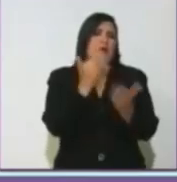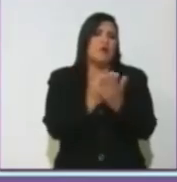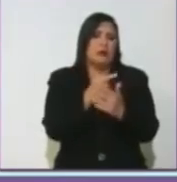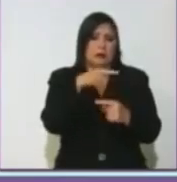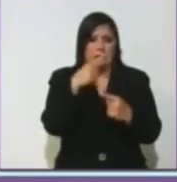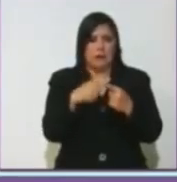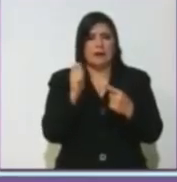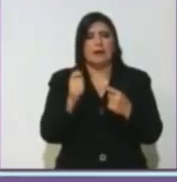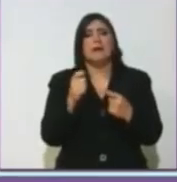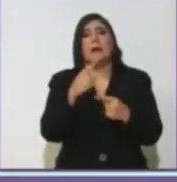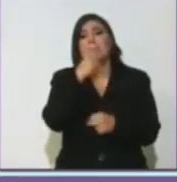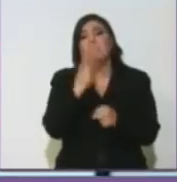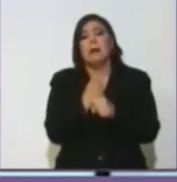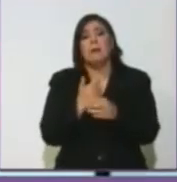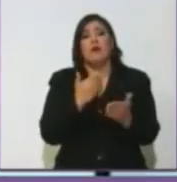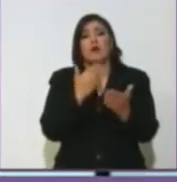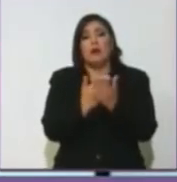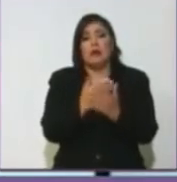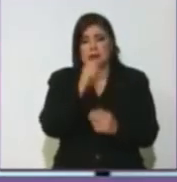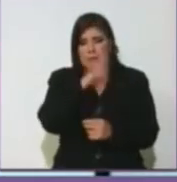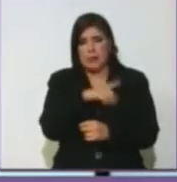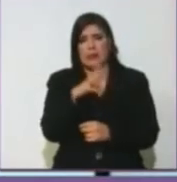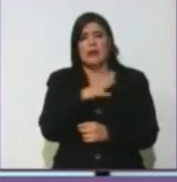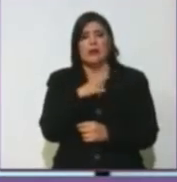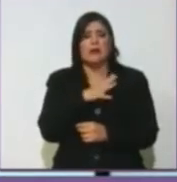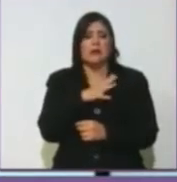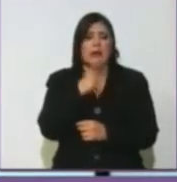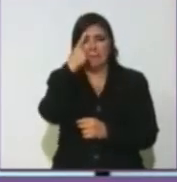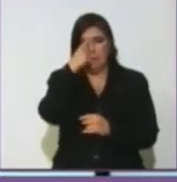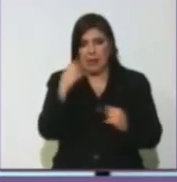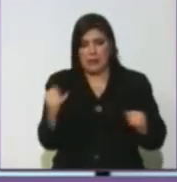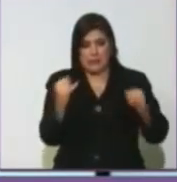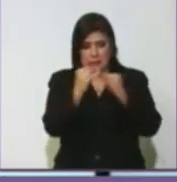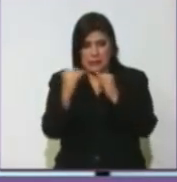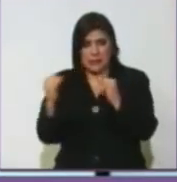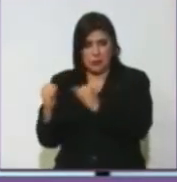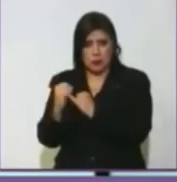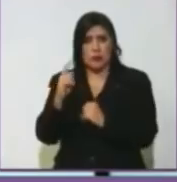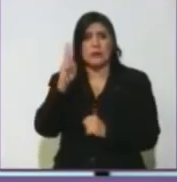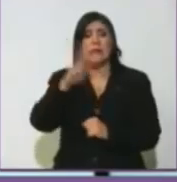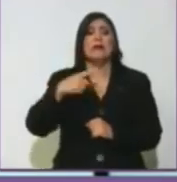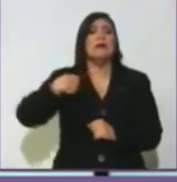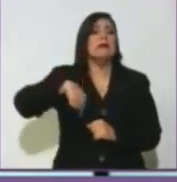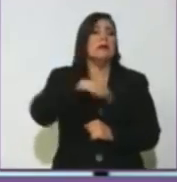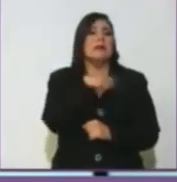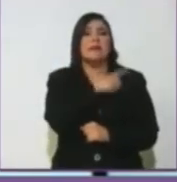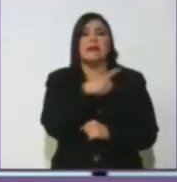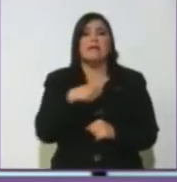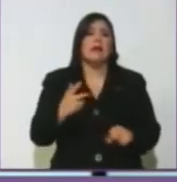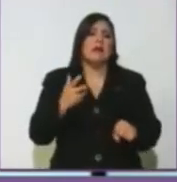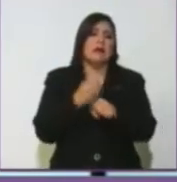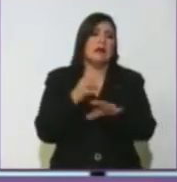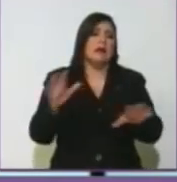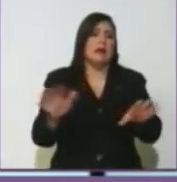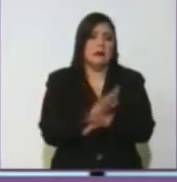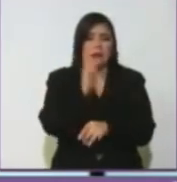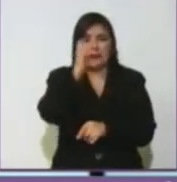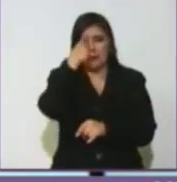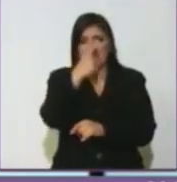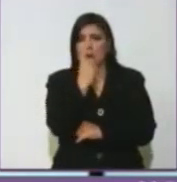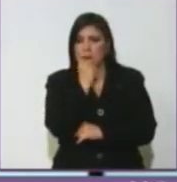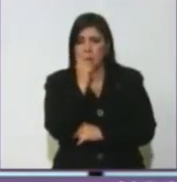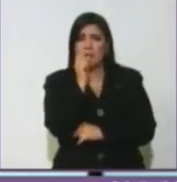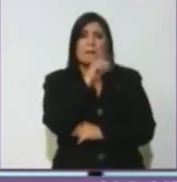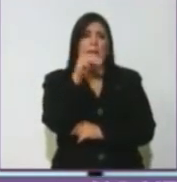propuesta también en materia de instituciones es que tenemos que reformar la policía y el ministerio público